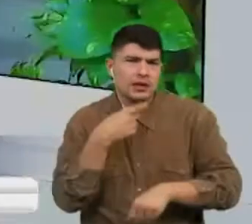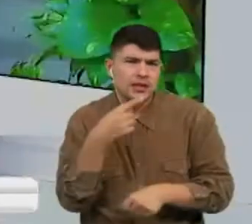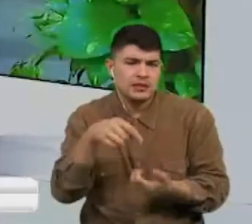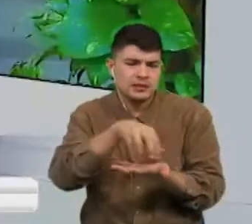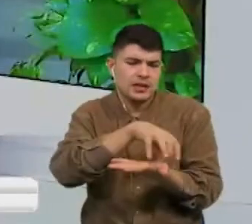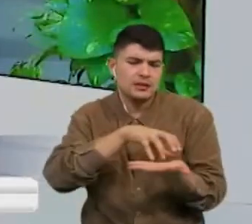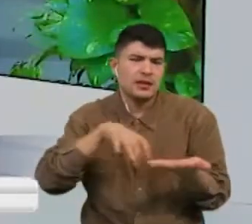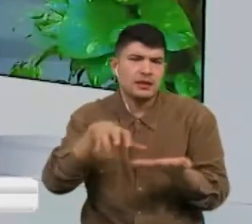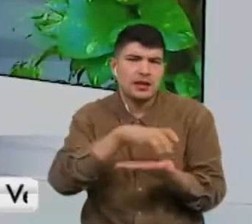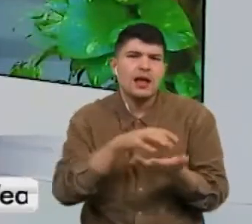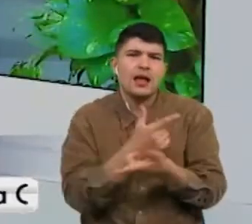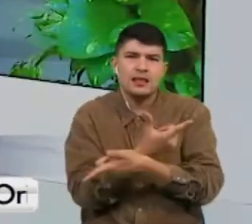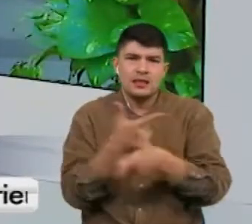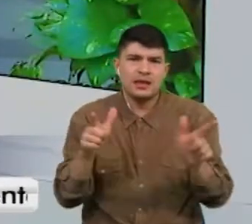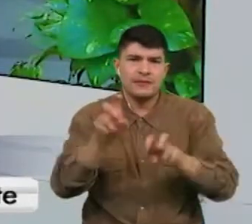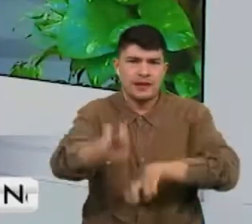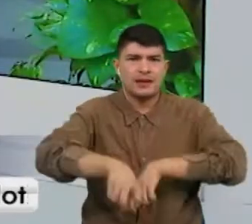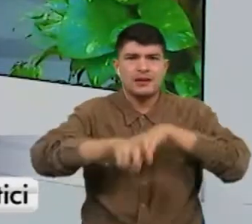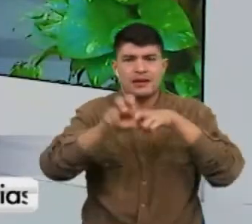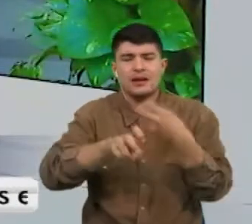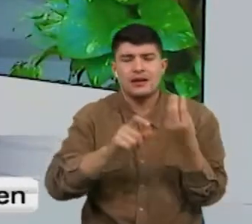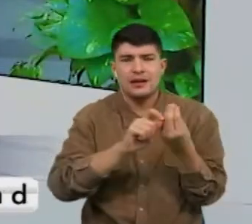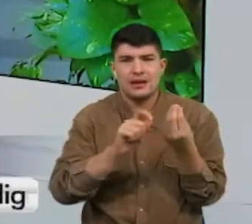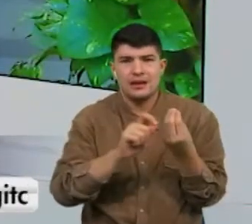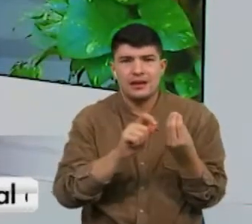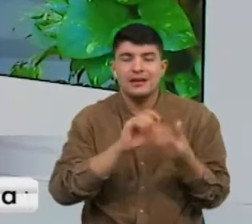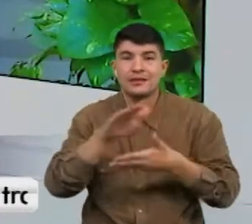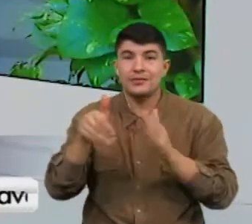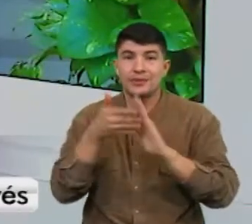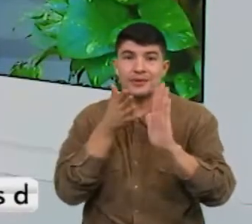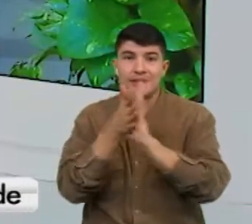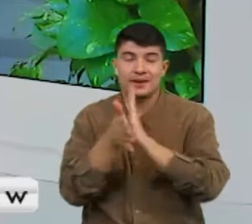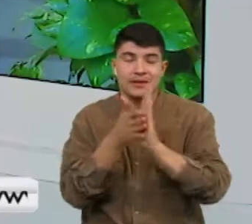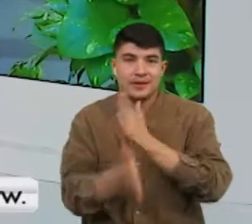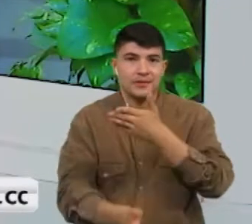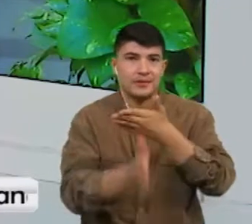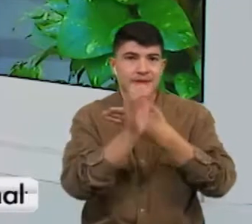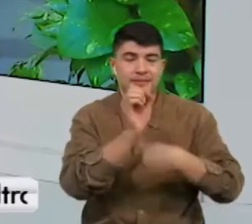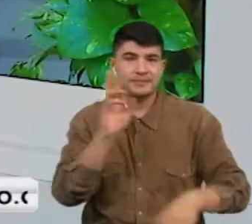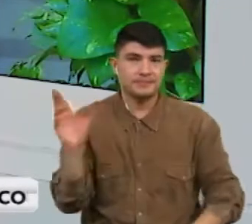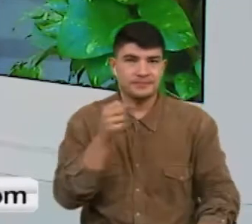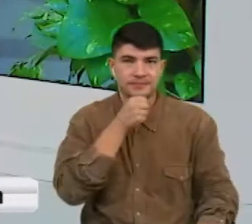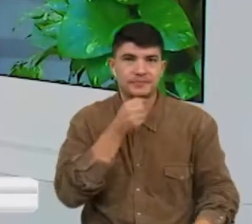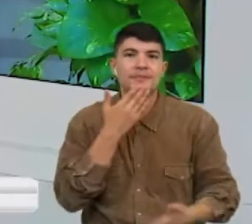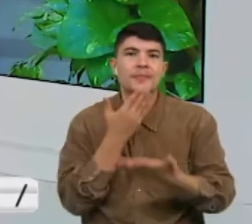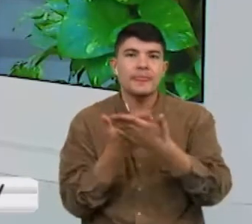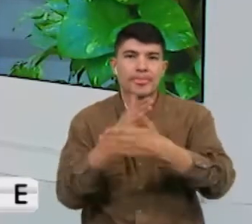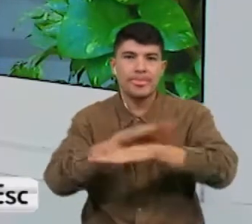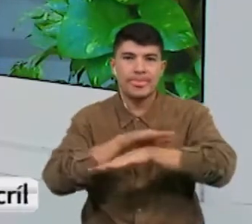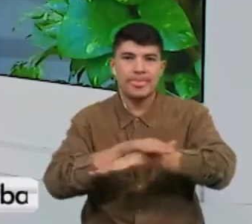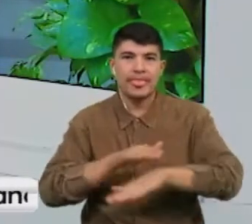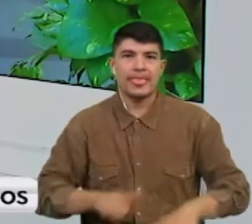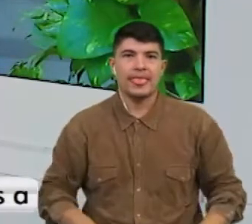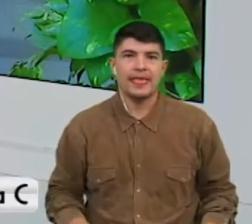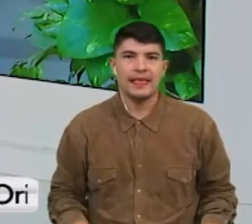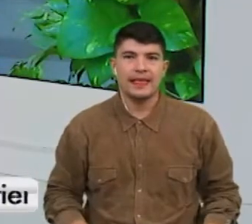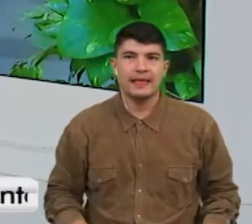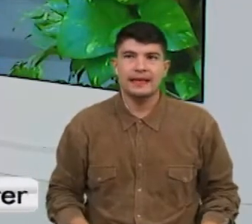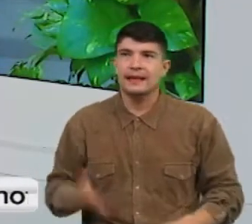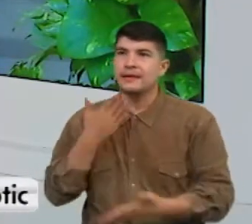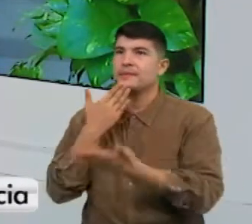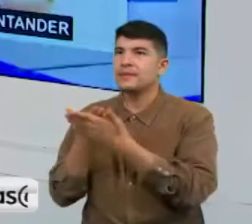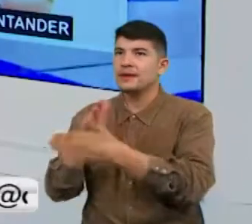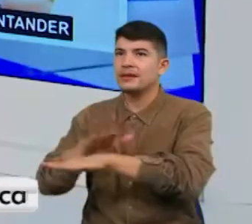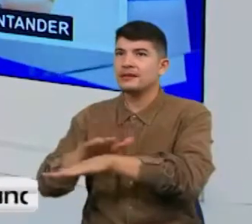como un territorio libre de cultivos ilícitos. Esta es toda la información por el momento. Retornamos a estudio con más de Oriente Noticias. Muy buenas tardes. Muy